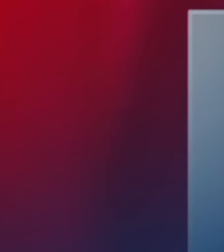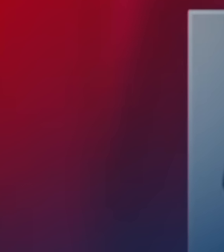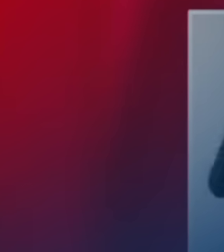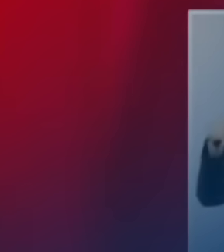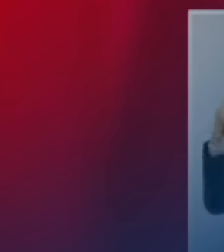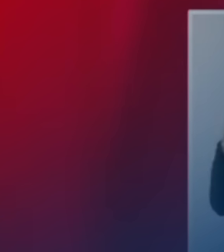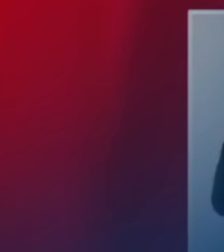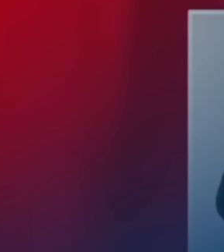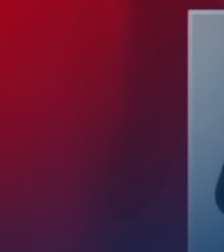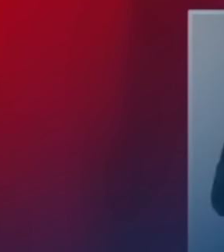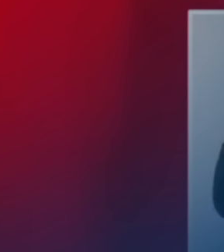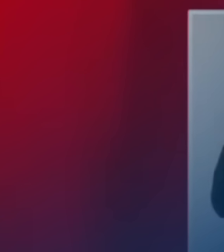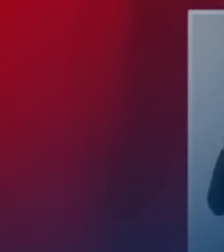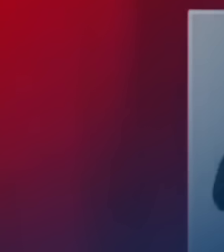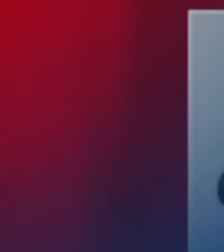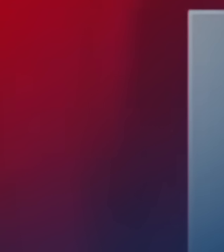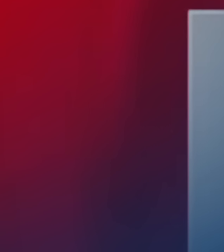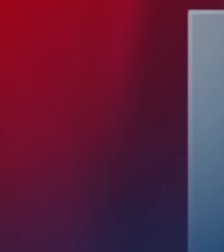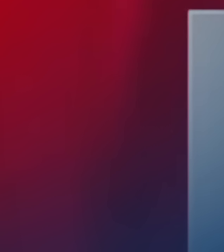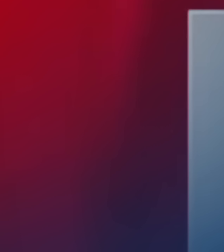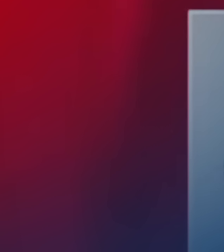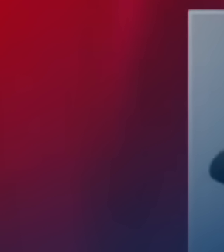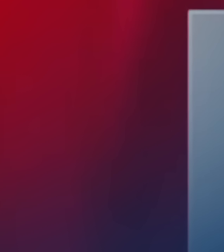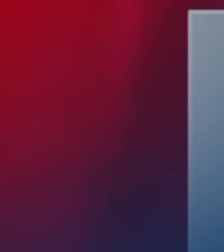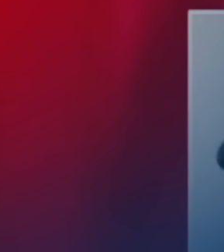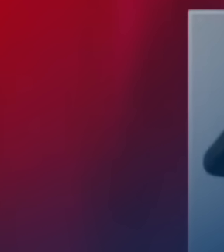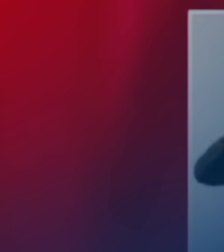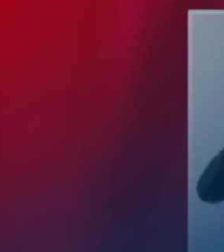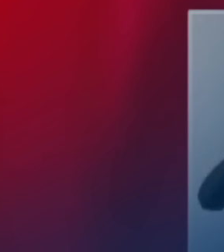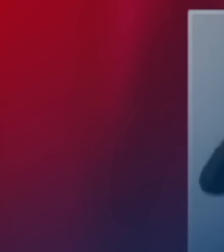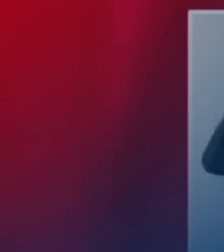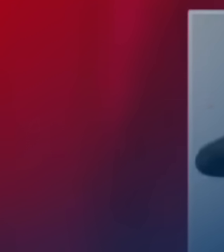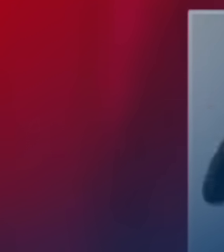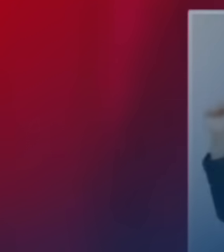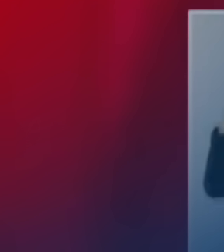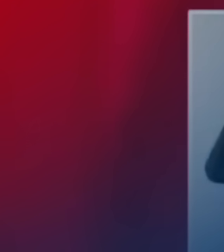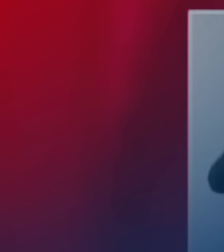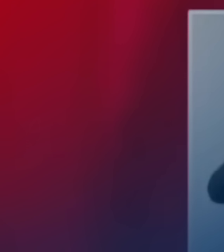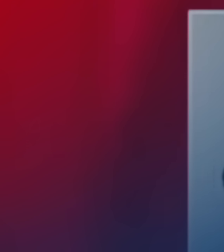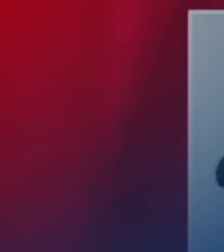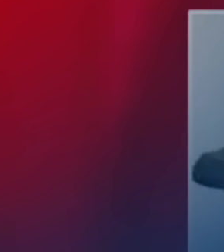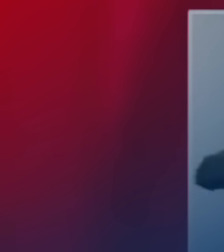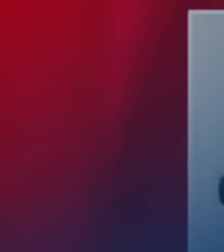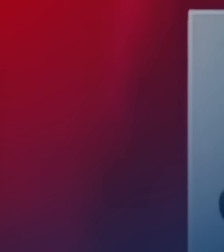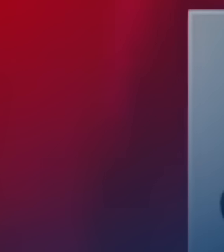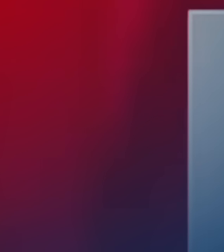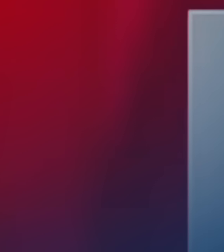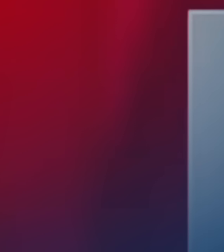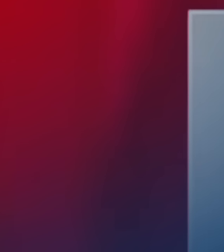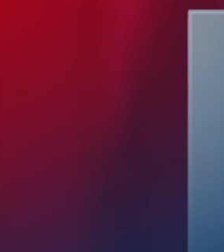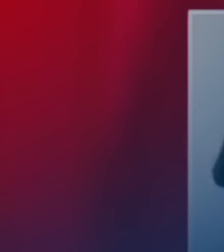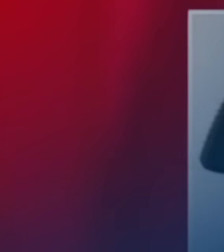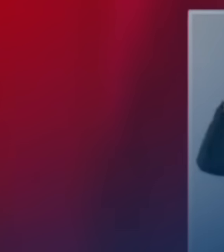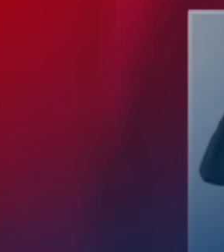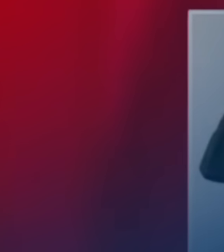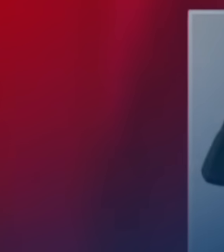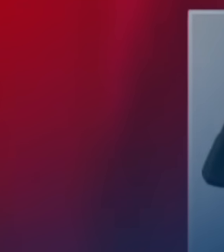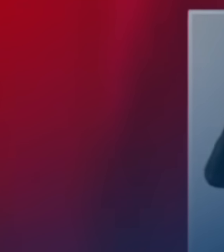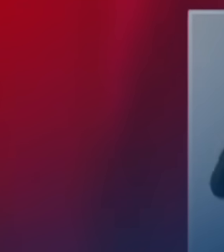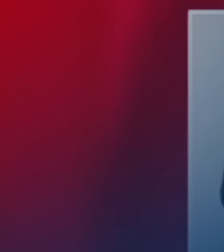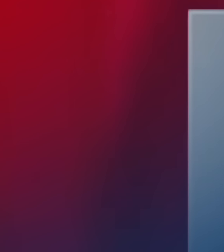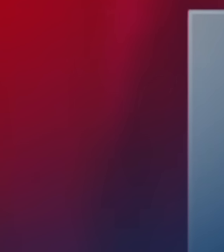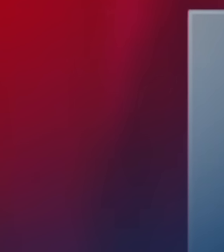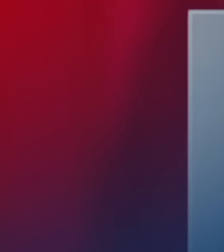Piña, es toda una máster. Da cátedra de derecho y de independencia